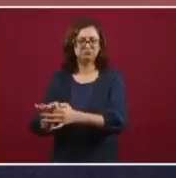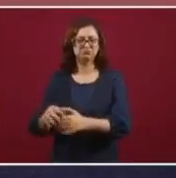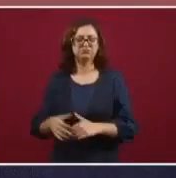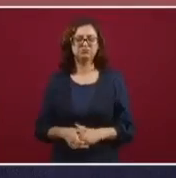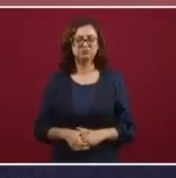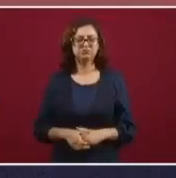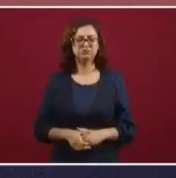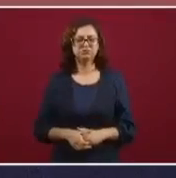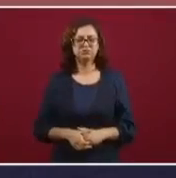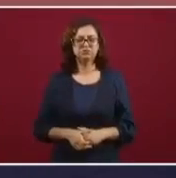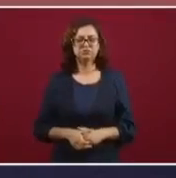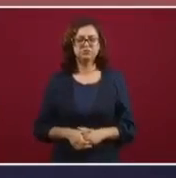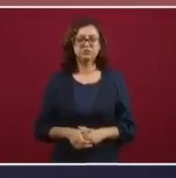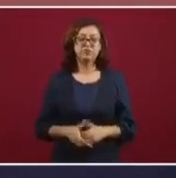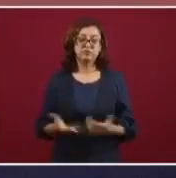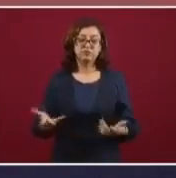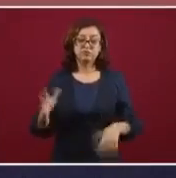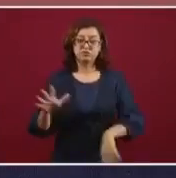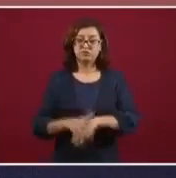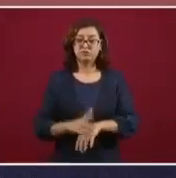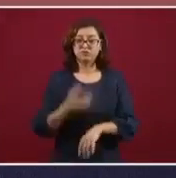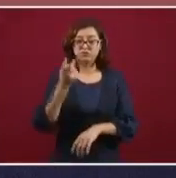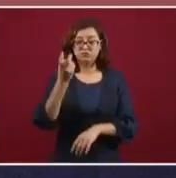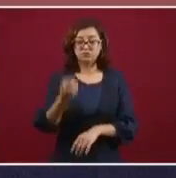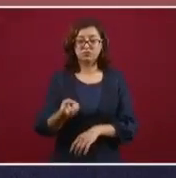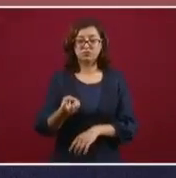Y por eso,